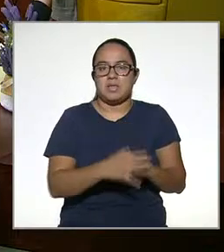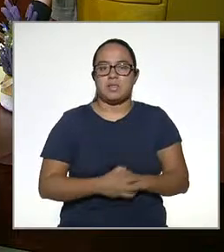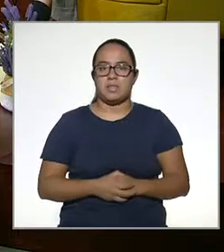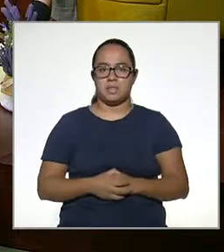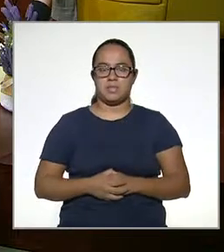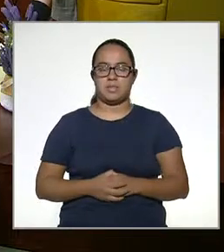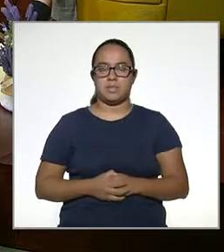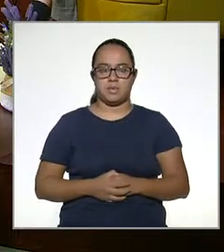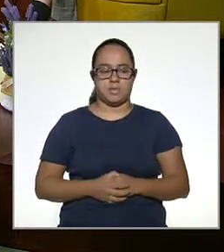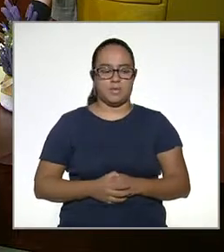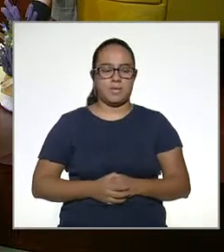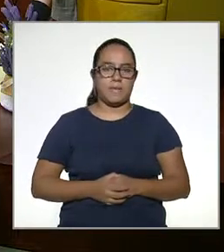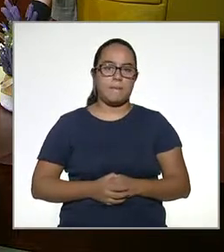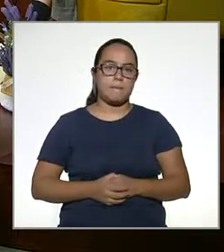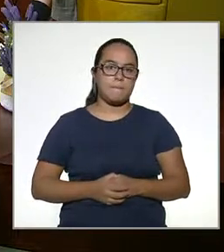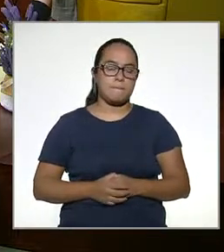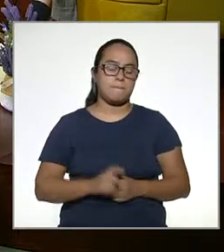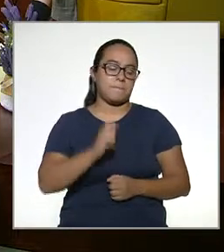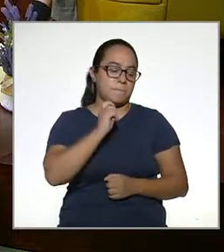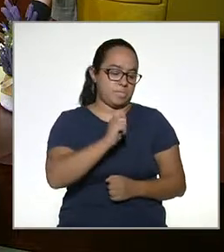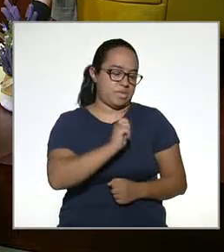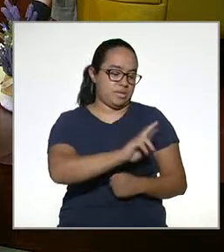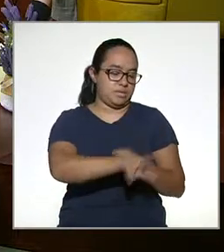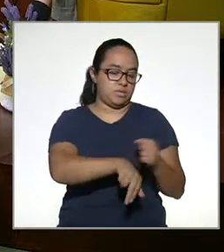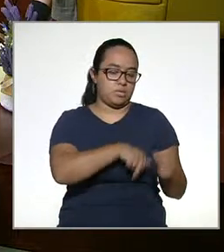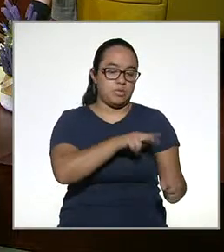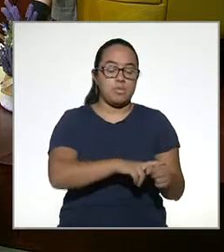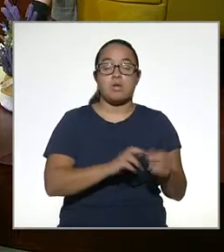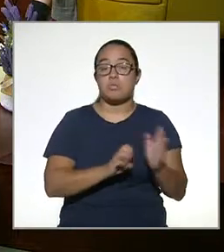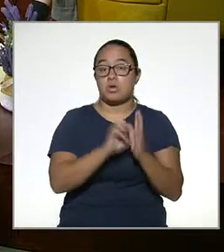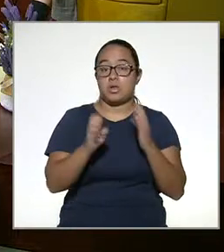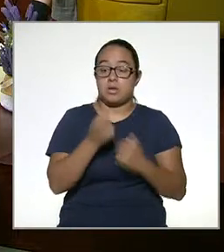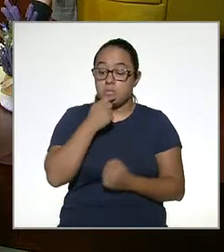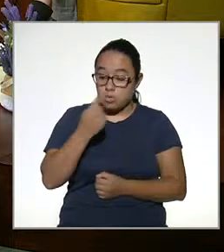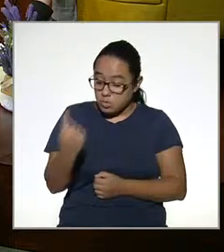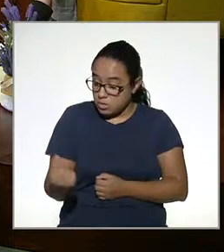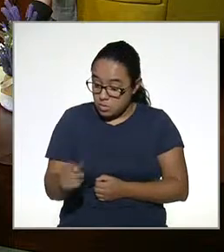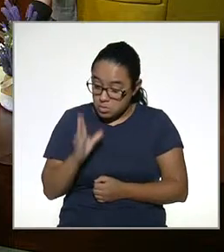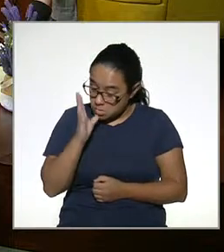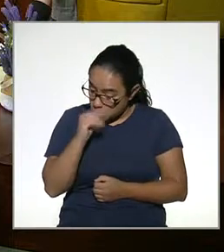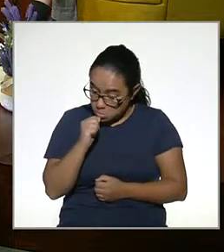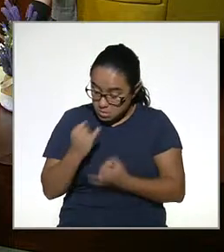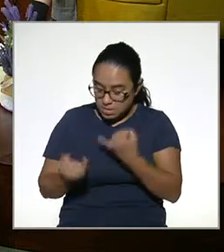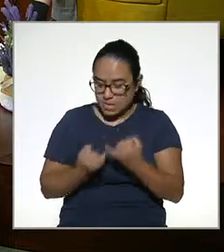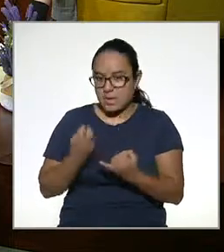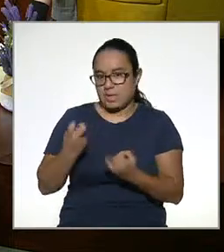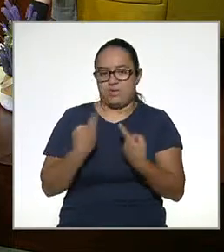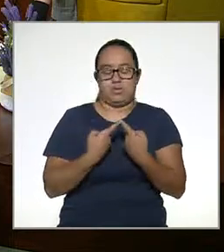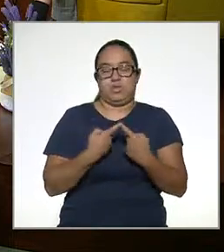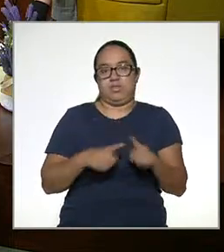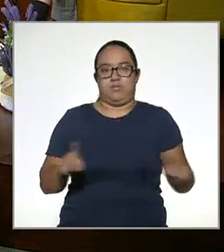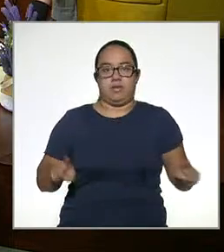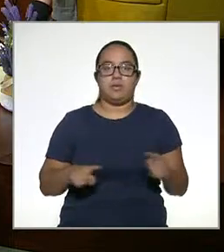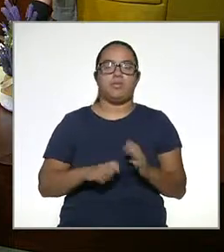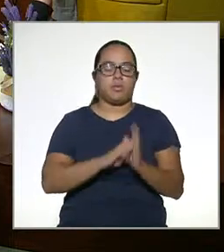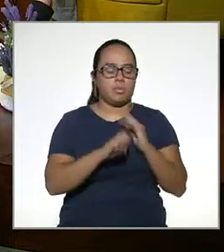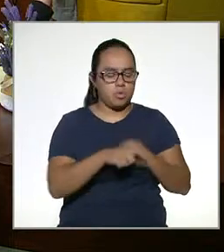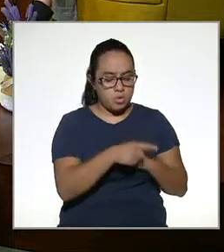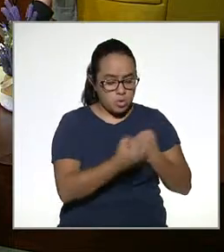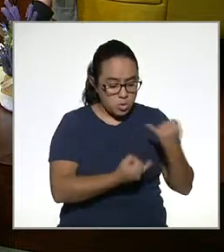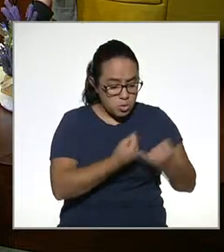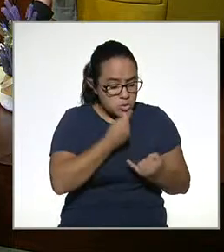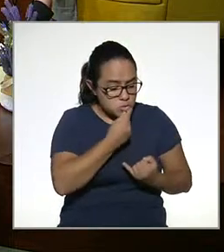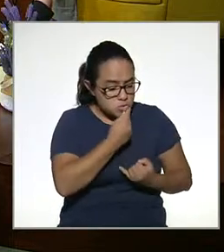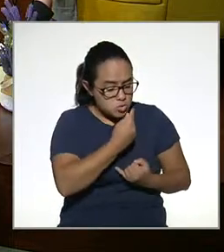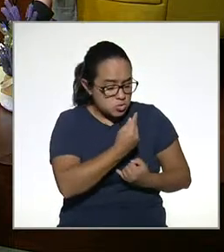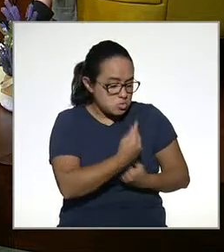la constitución psíquica normal a que un niño no pueda jugar. Entonces, el juego solo, el poder jugar solo, el poder crear un